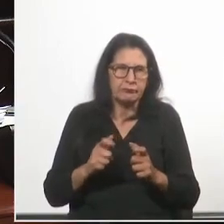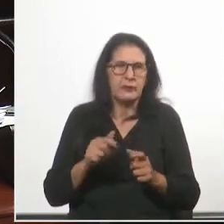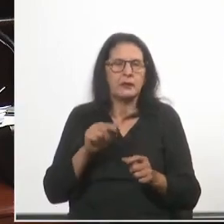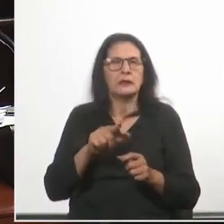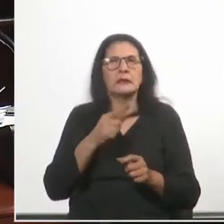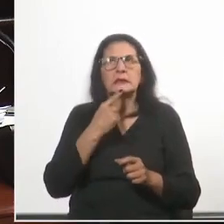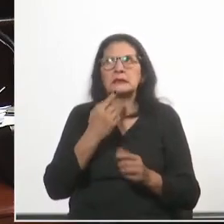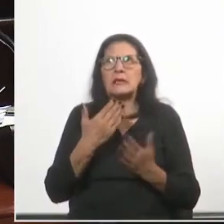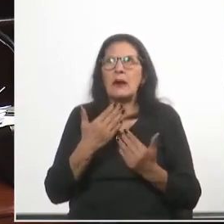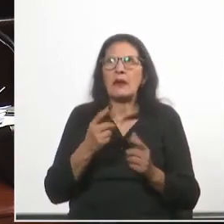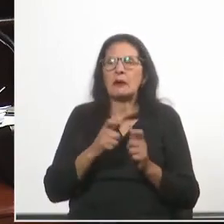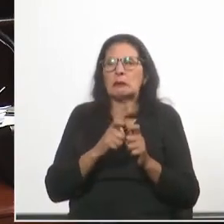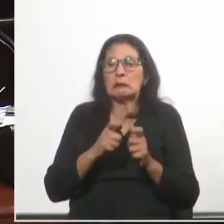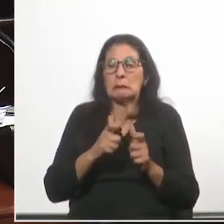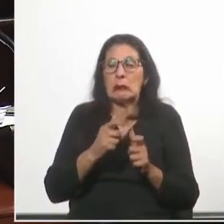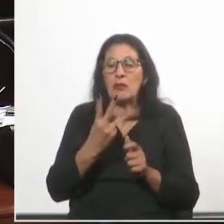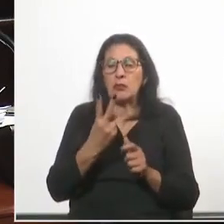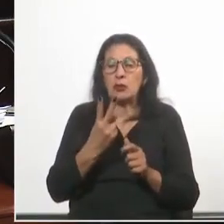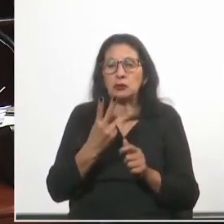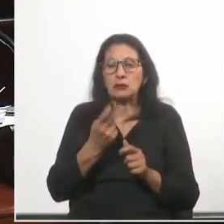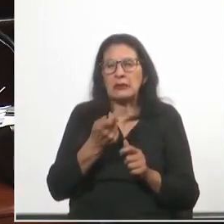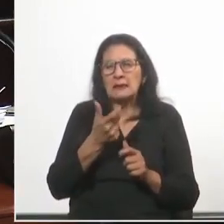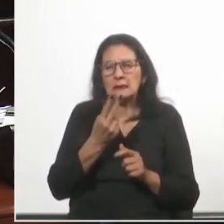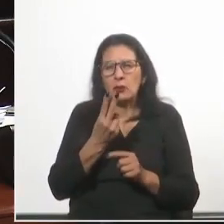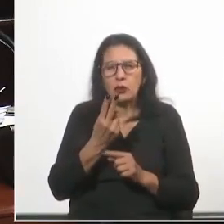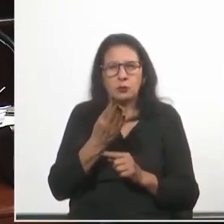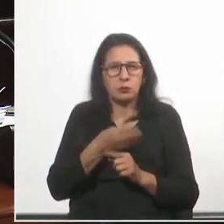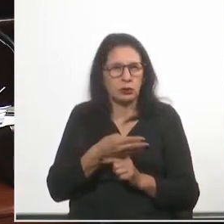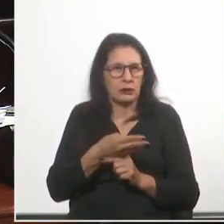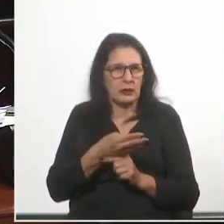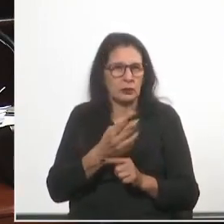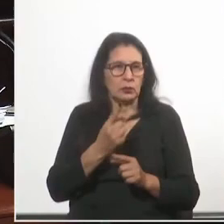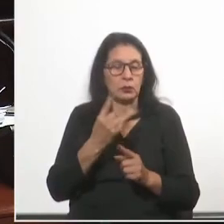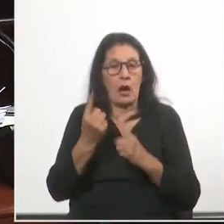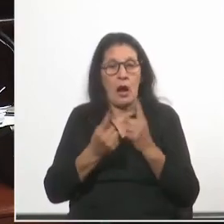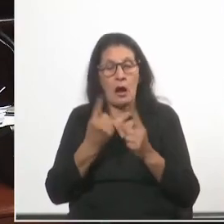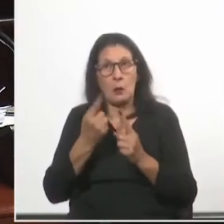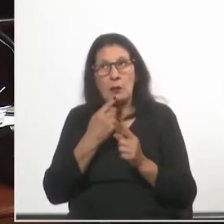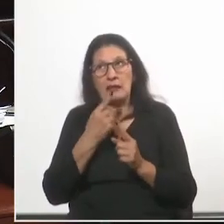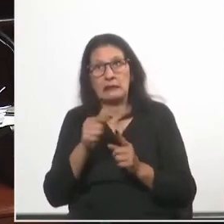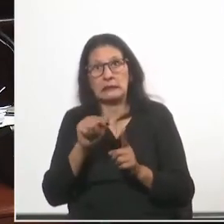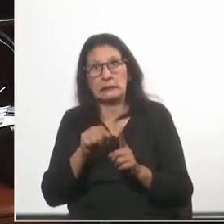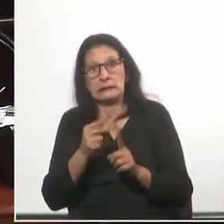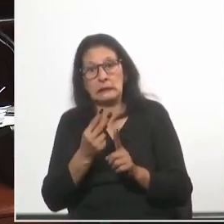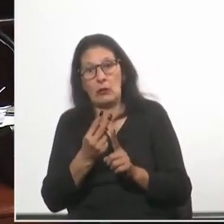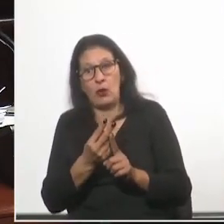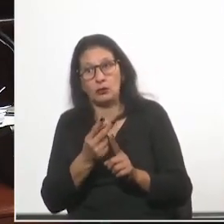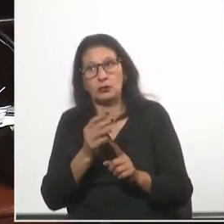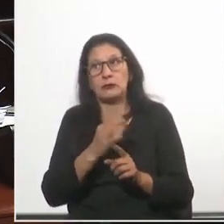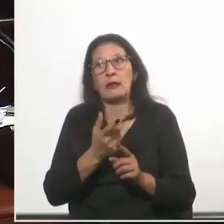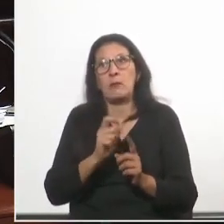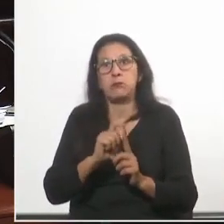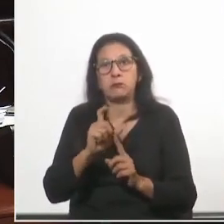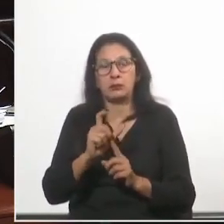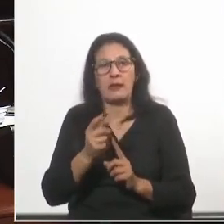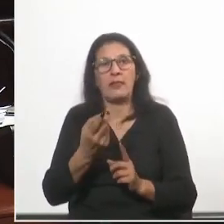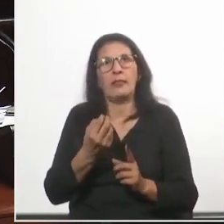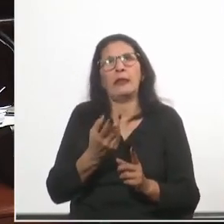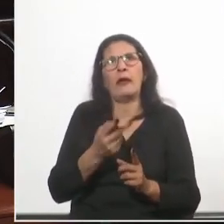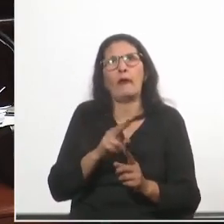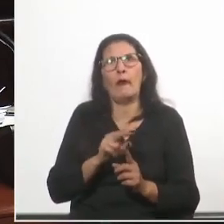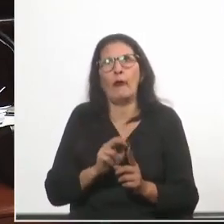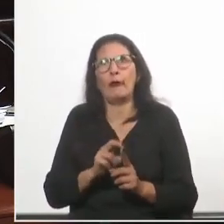de un crecimiento de un 2 y pico%. Algunos discuten si ese pico es un pico de loro o pico de cigüeña, pero